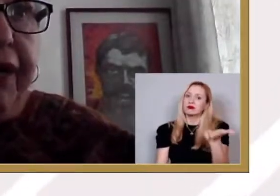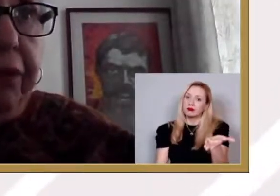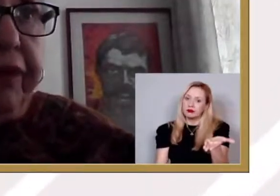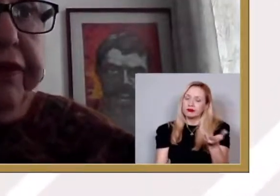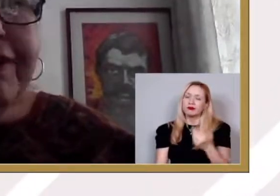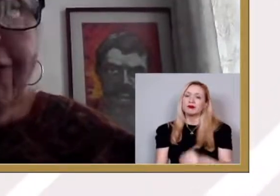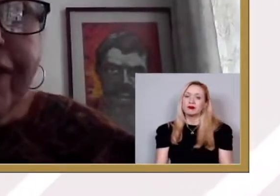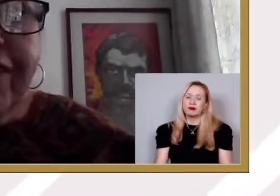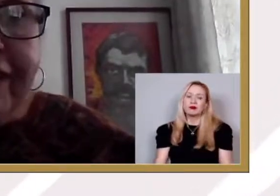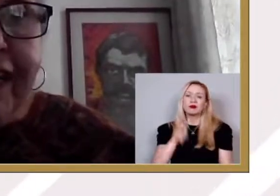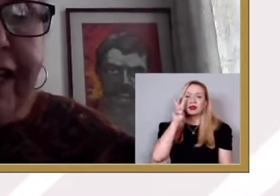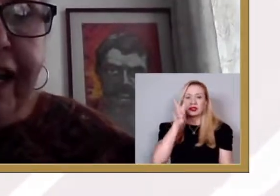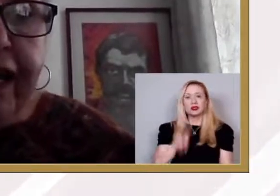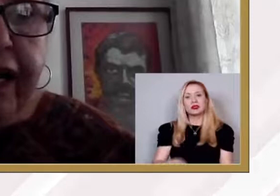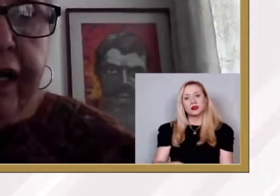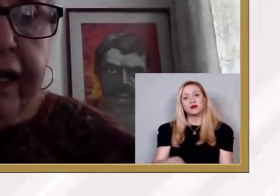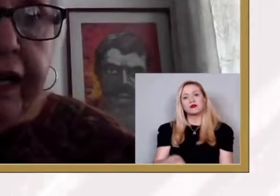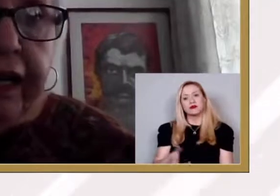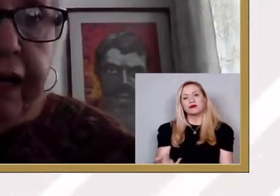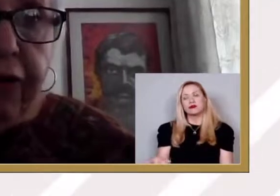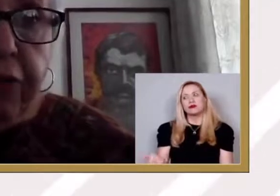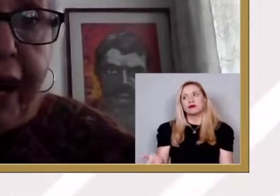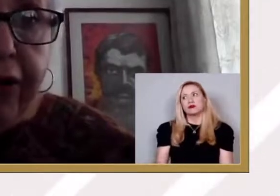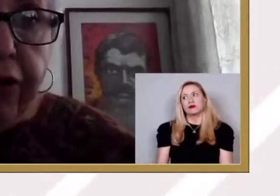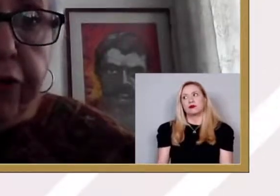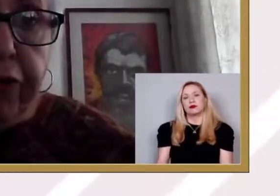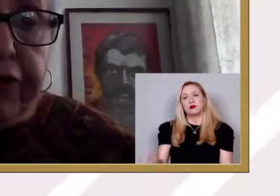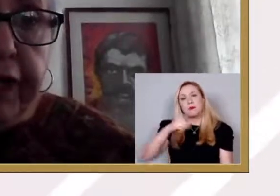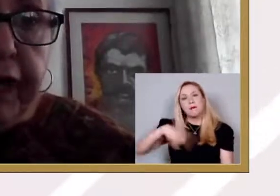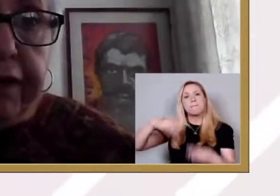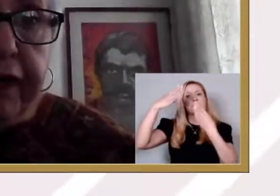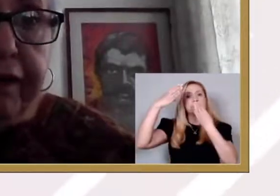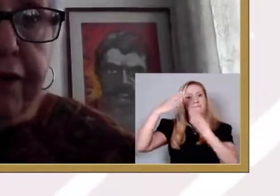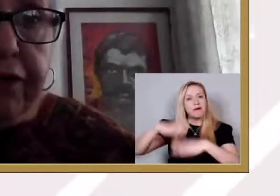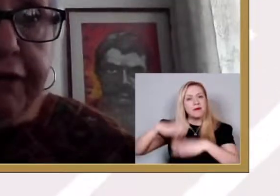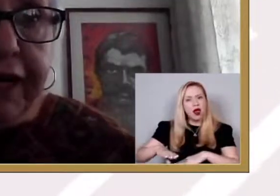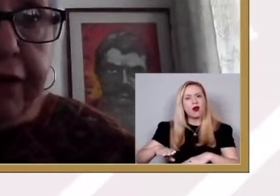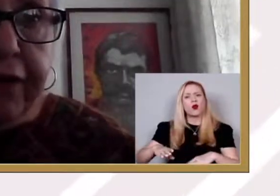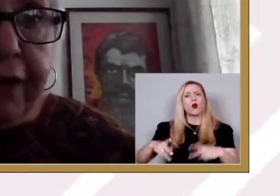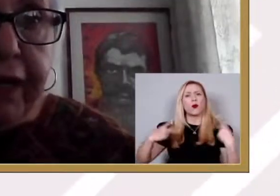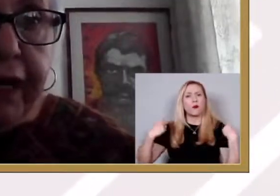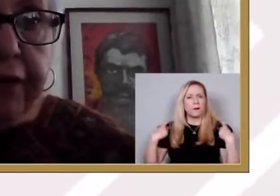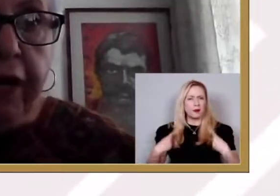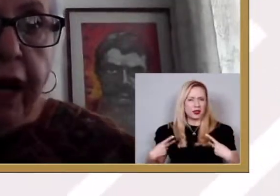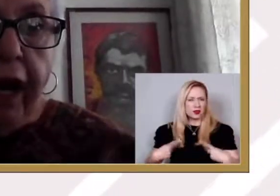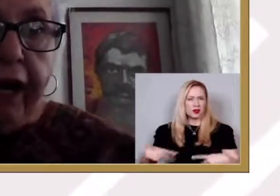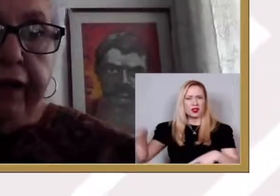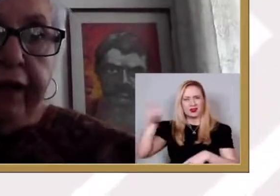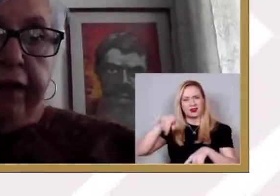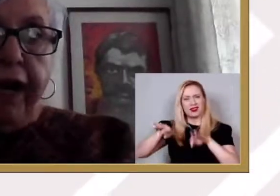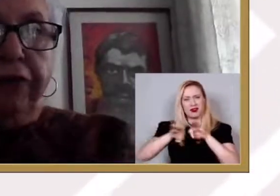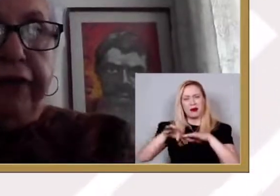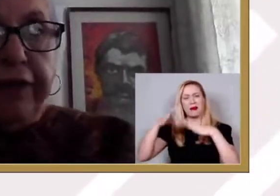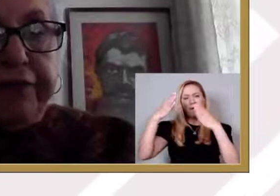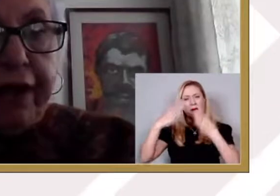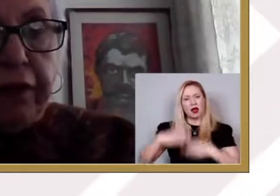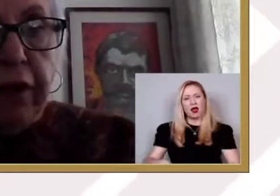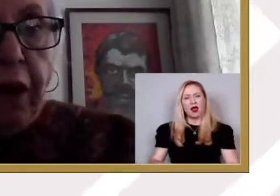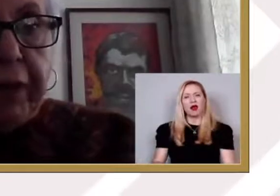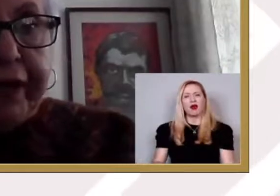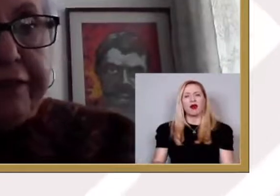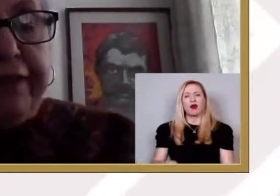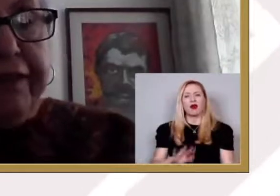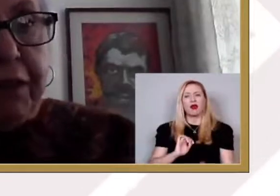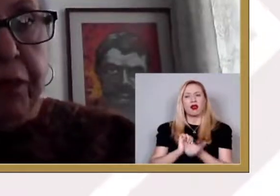y bueno, pues es una estrategia que los bancos o no sé, las gentes, los trabajadores bancarios han